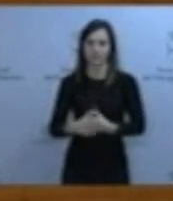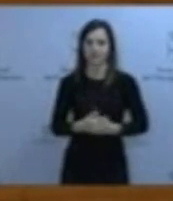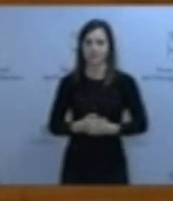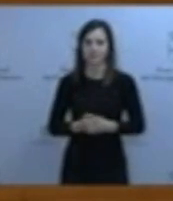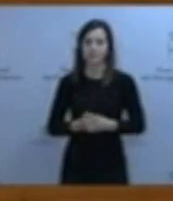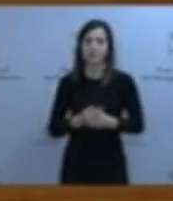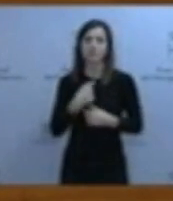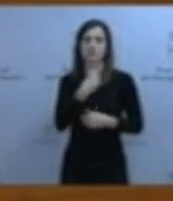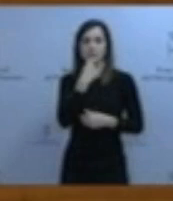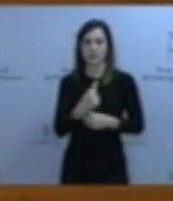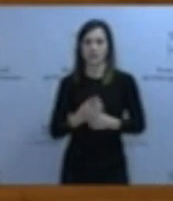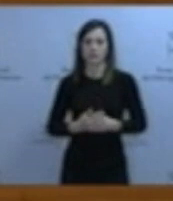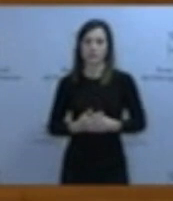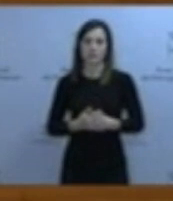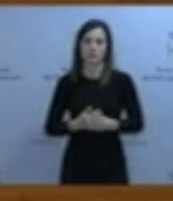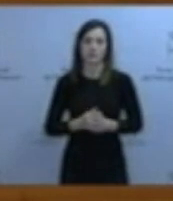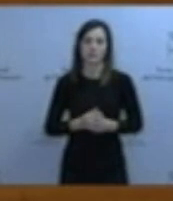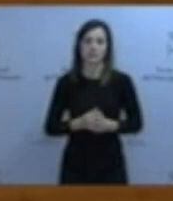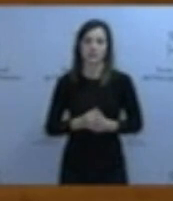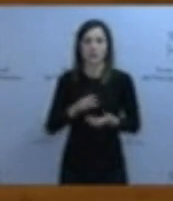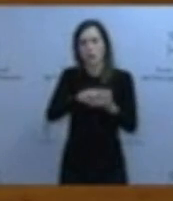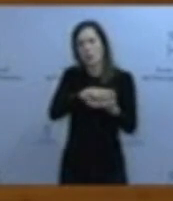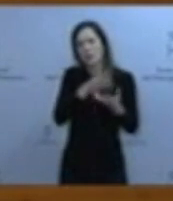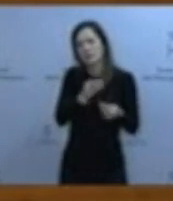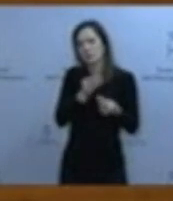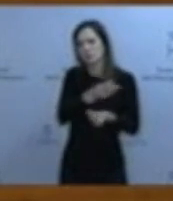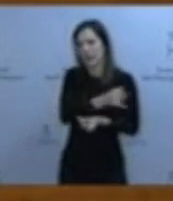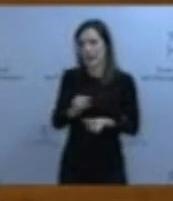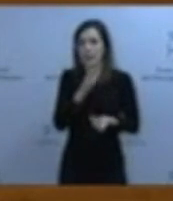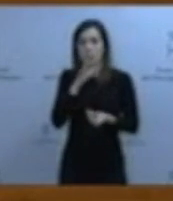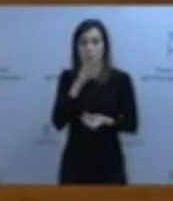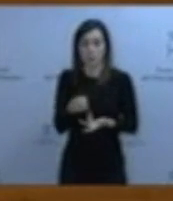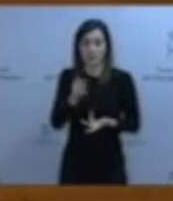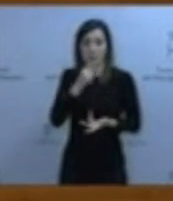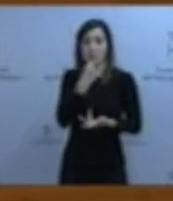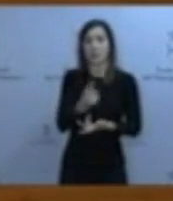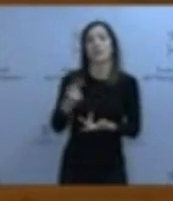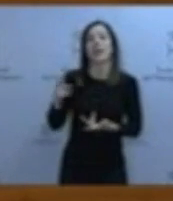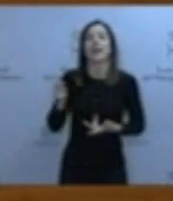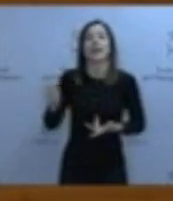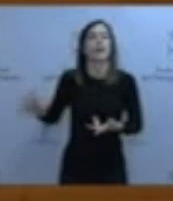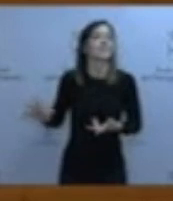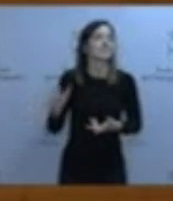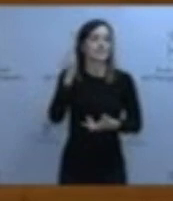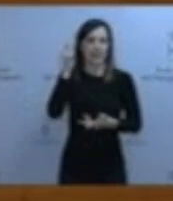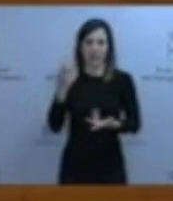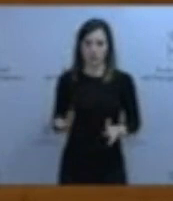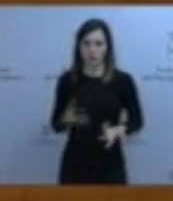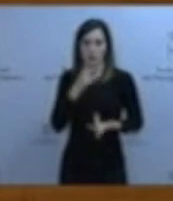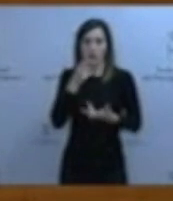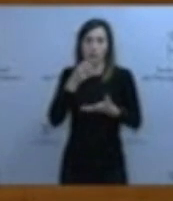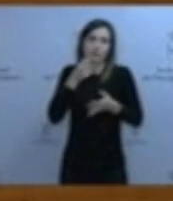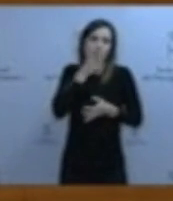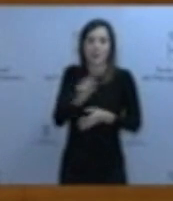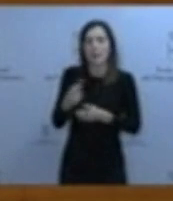Como digo, nos genera muchas dudas, y nos genera muchas dudas porque nos hablan también de talento. Es una palabra que he mencionado varias veces a lo largo de